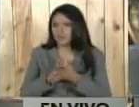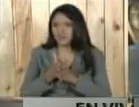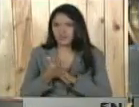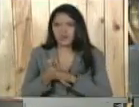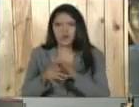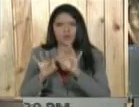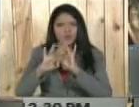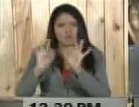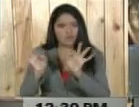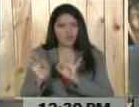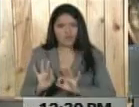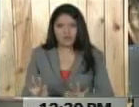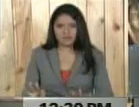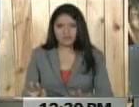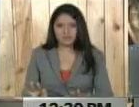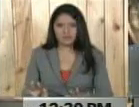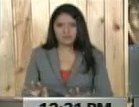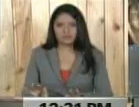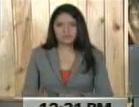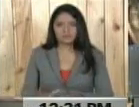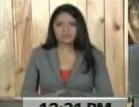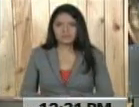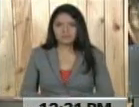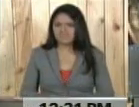modelo de la apartheid